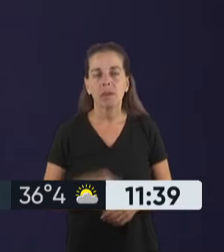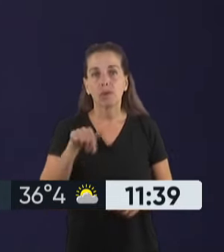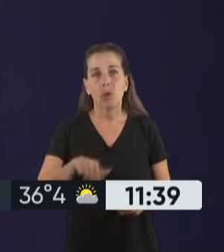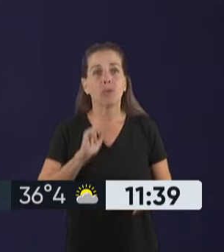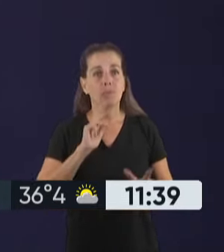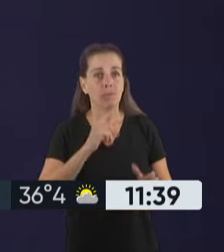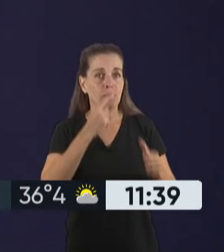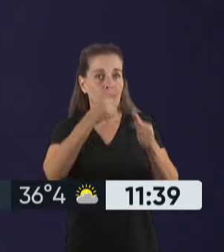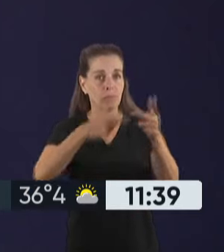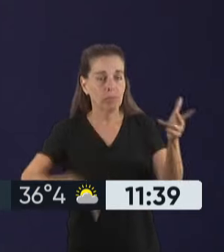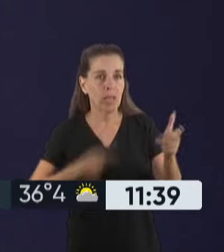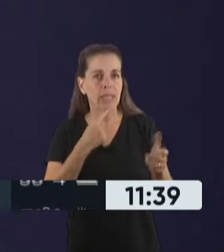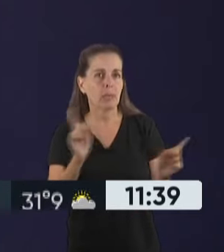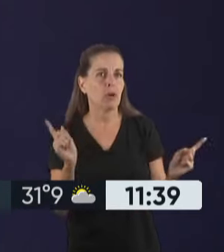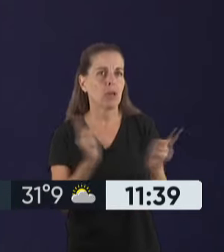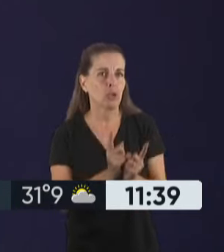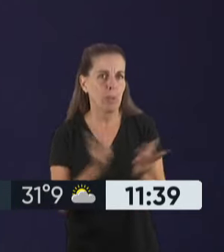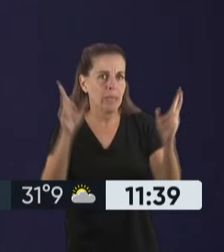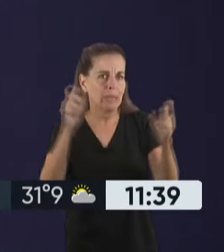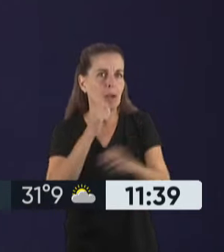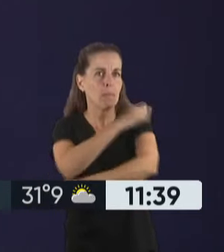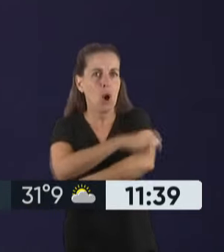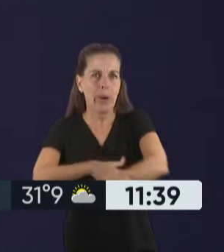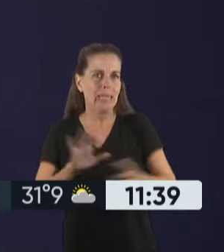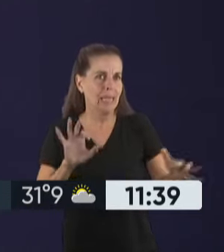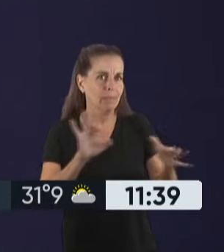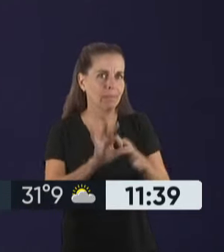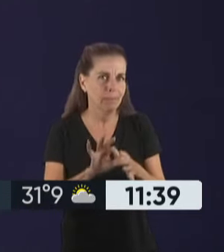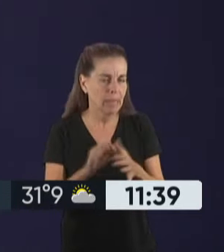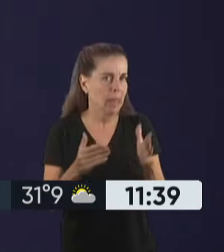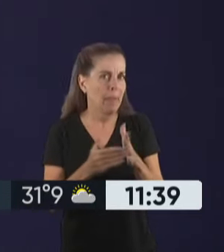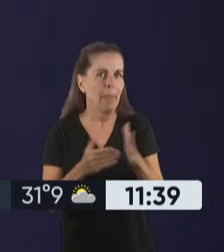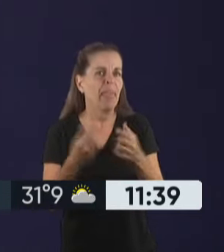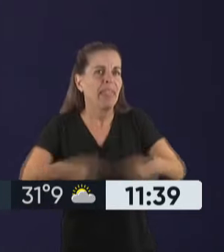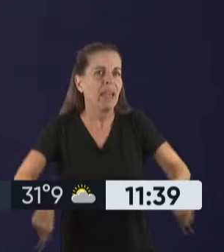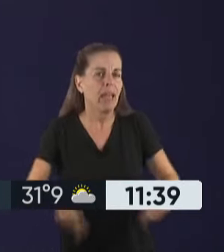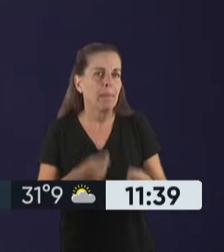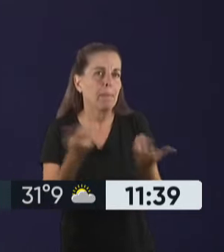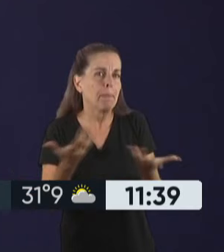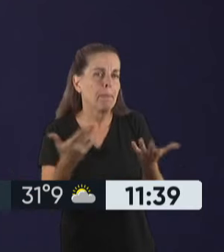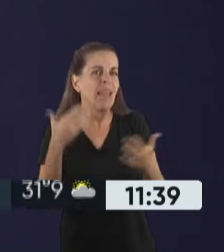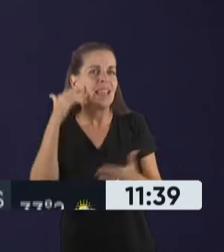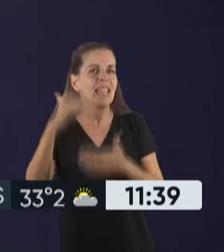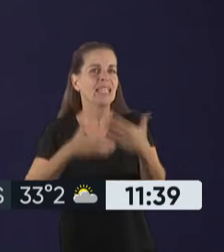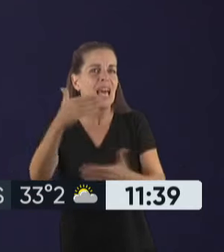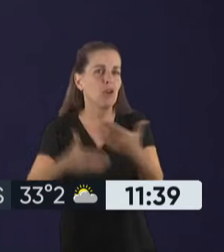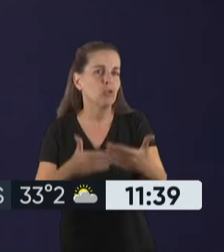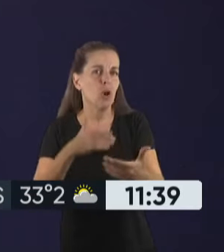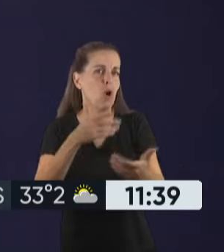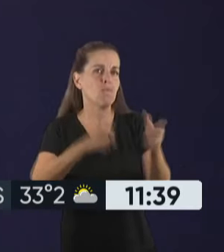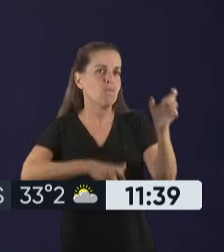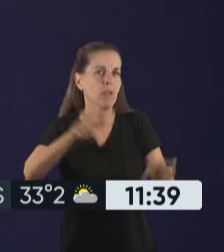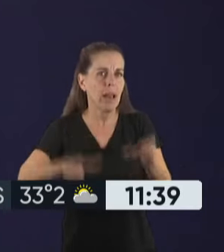dije se reduce a decirte que la pobreza depende básicamente el nivel de pobreza depende básicamente de lo que vos puedas crecer y como se crece